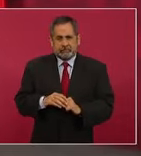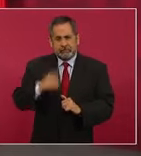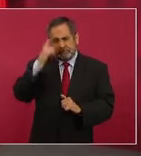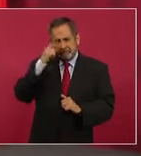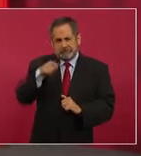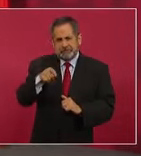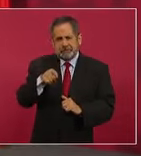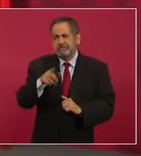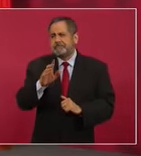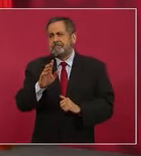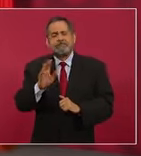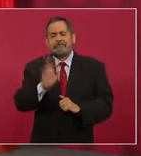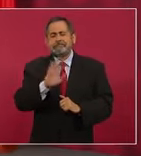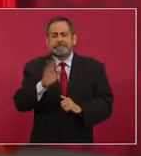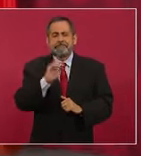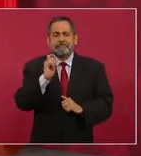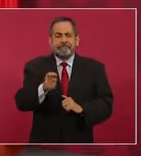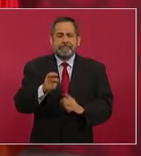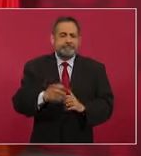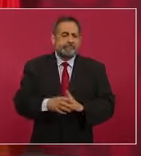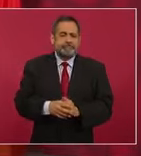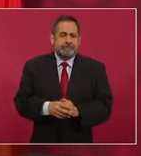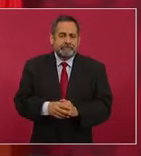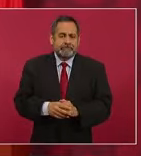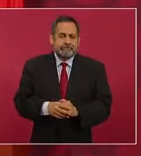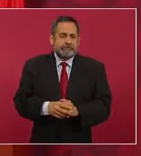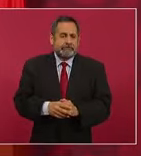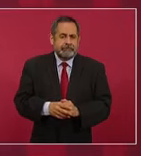no, pero es que van a estar